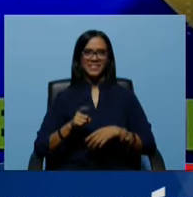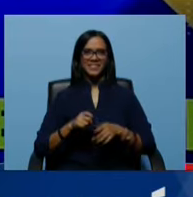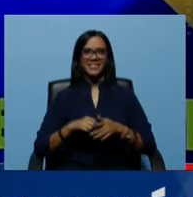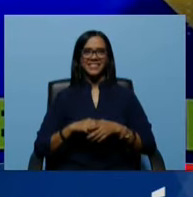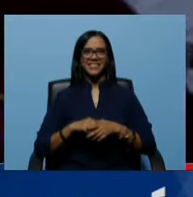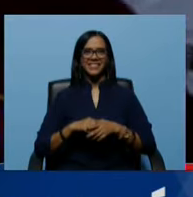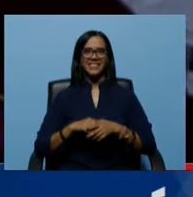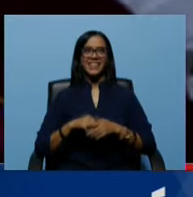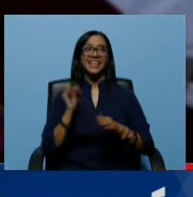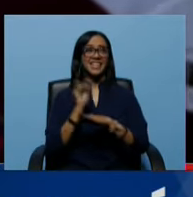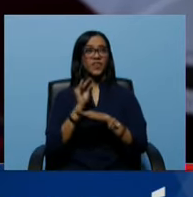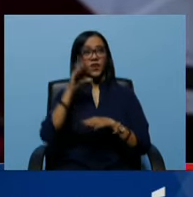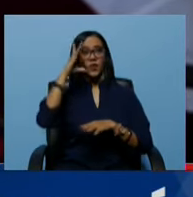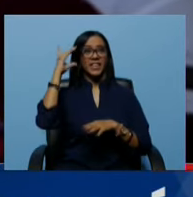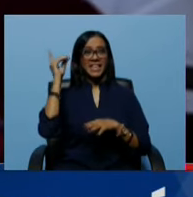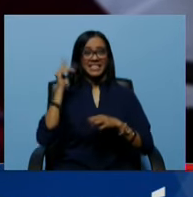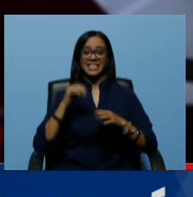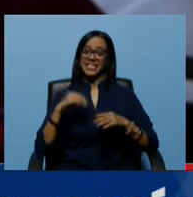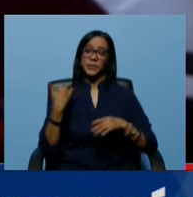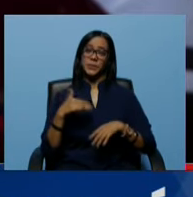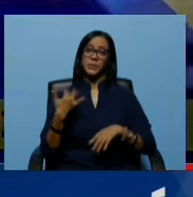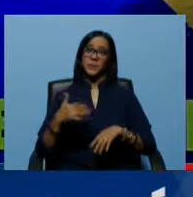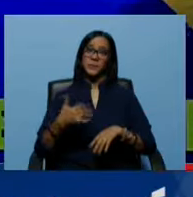Que tiene cuidado con Delcy, ¿no?